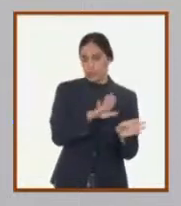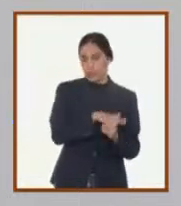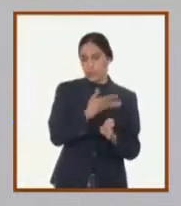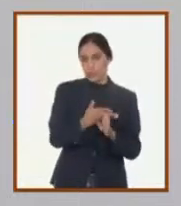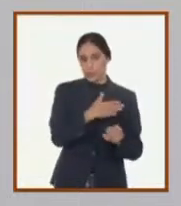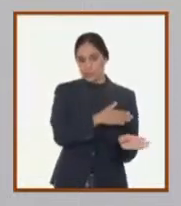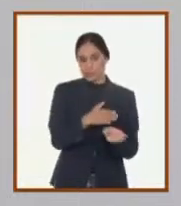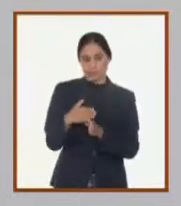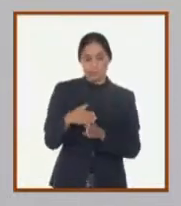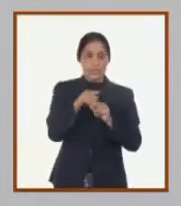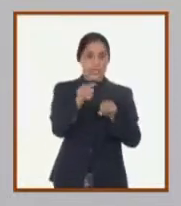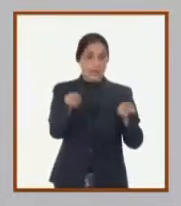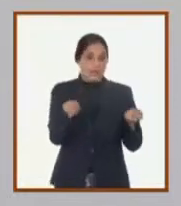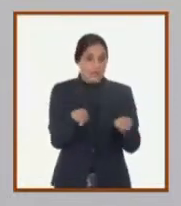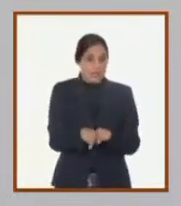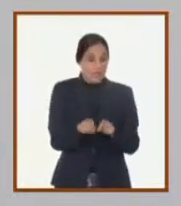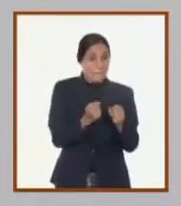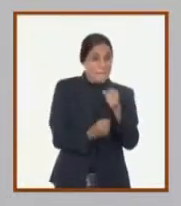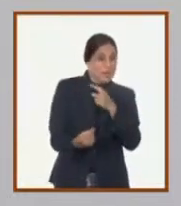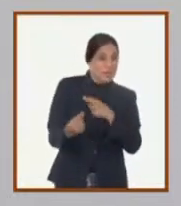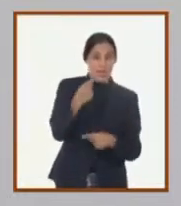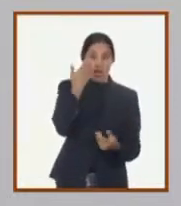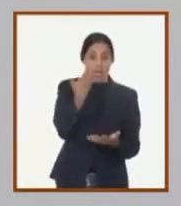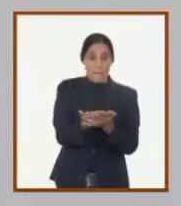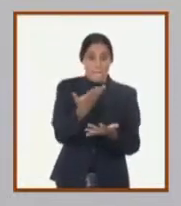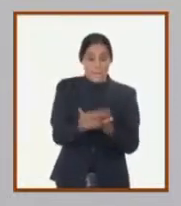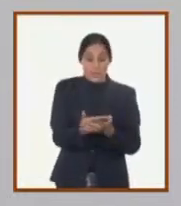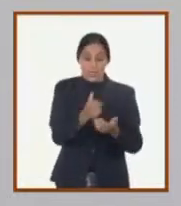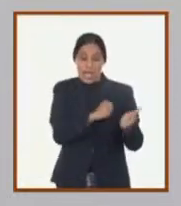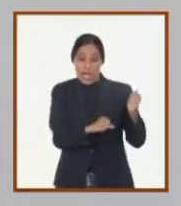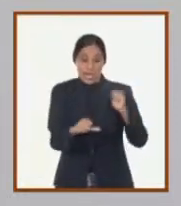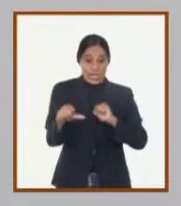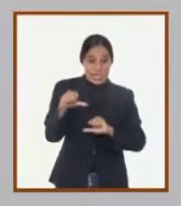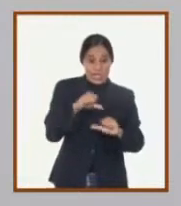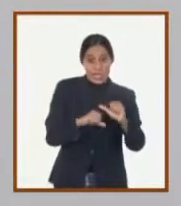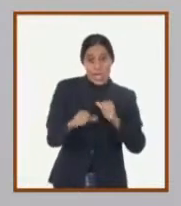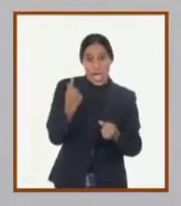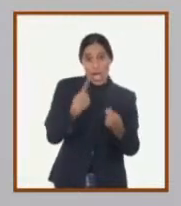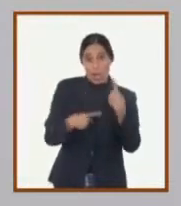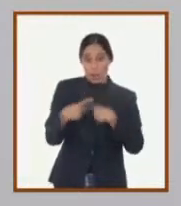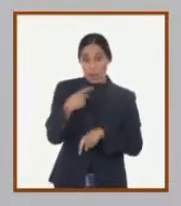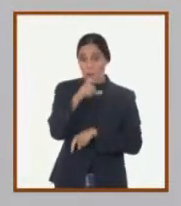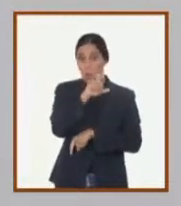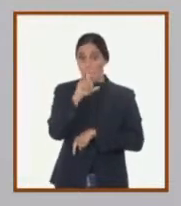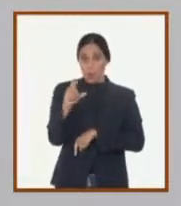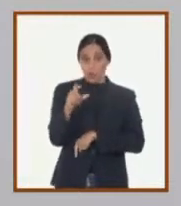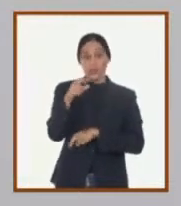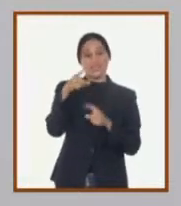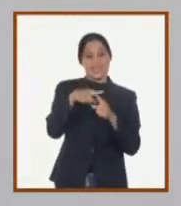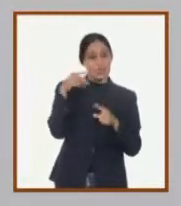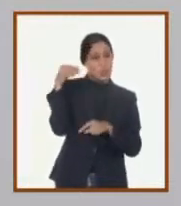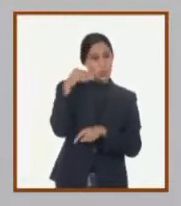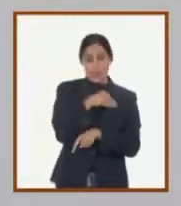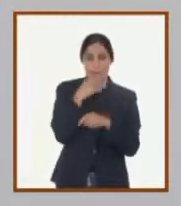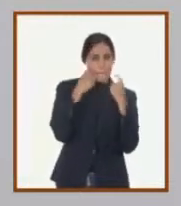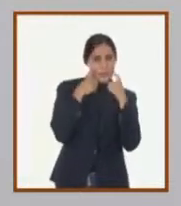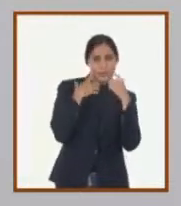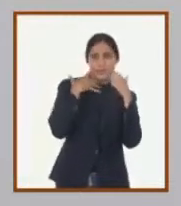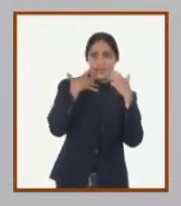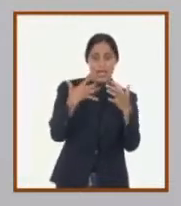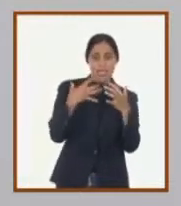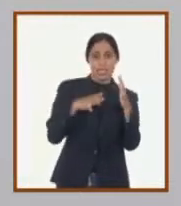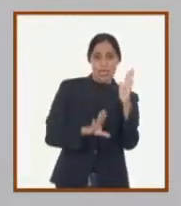primeras instalaciones que tuvo un laboratorio de microfilmación para la época una tecnología an